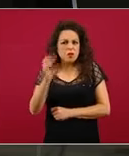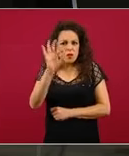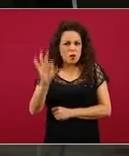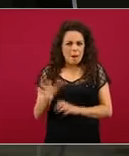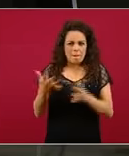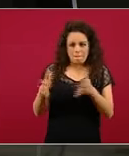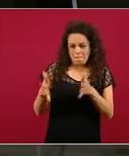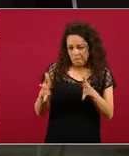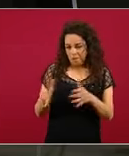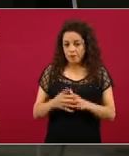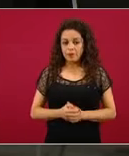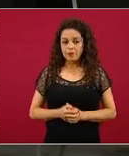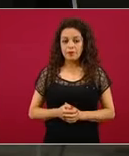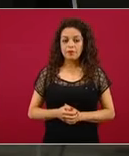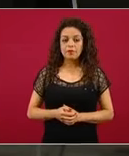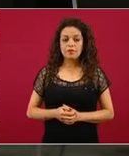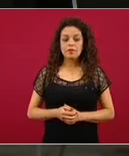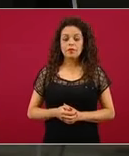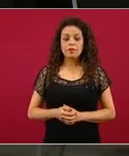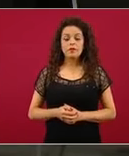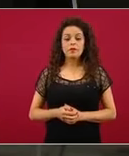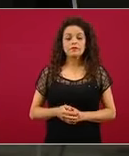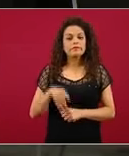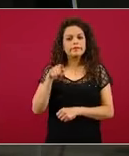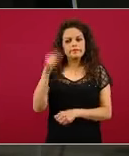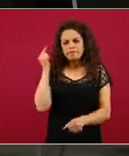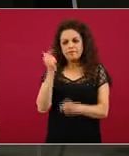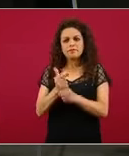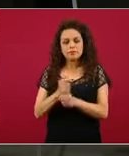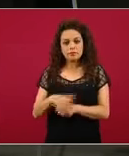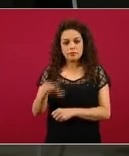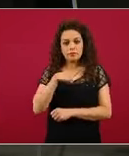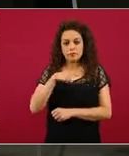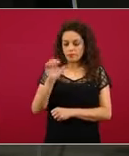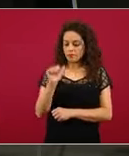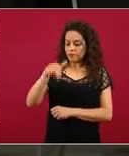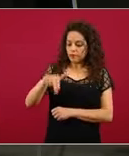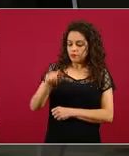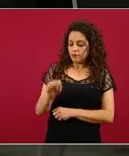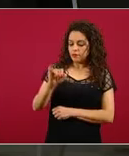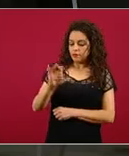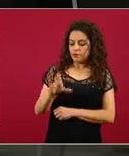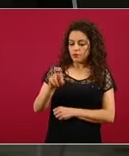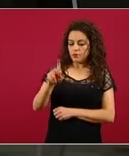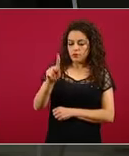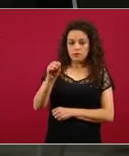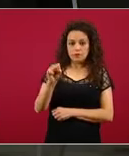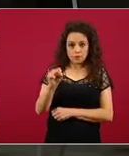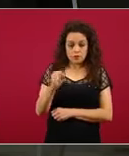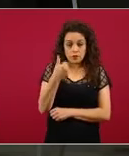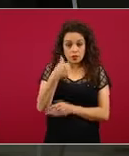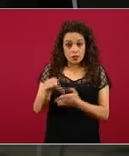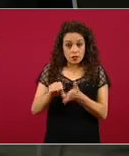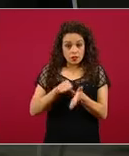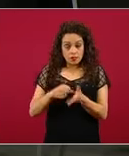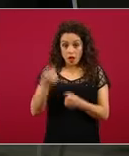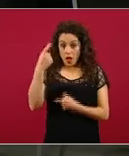89%, algo así, resulta que han tenido anticuerpos durante 6 meses y algunos hasta más